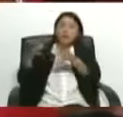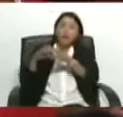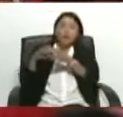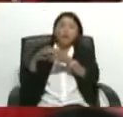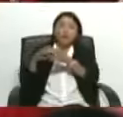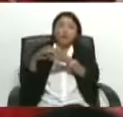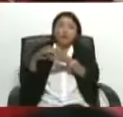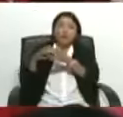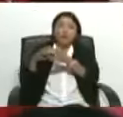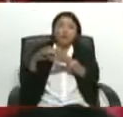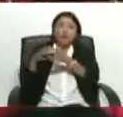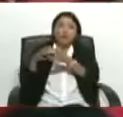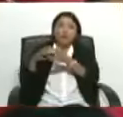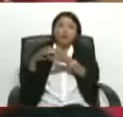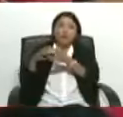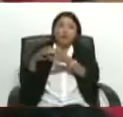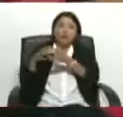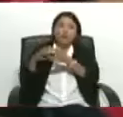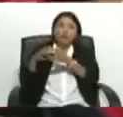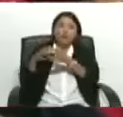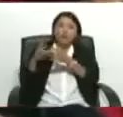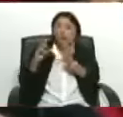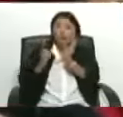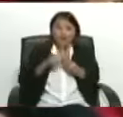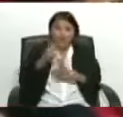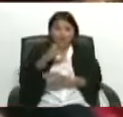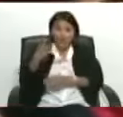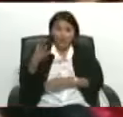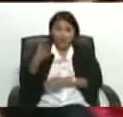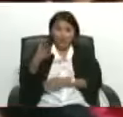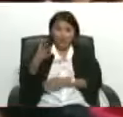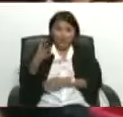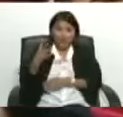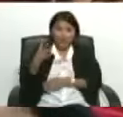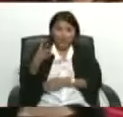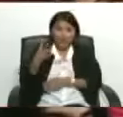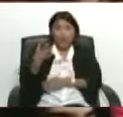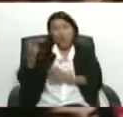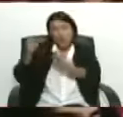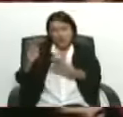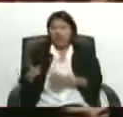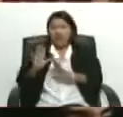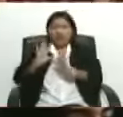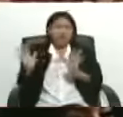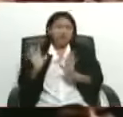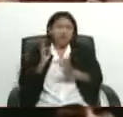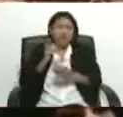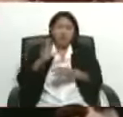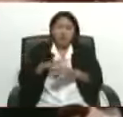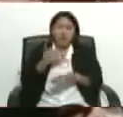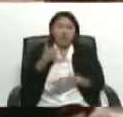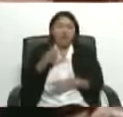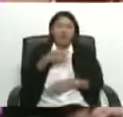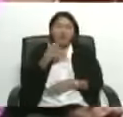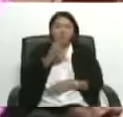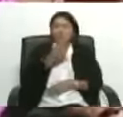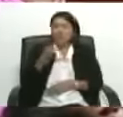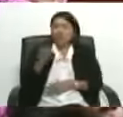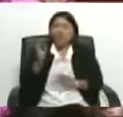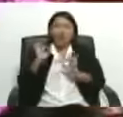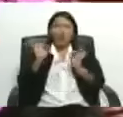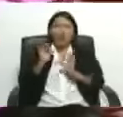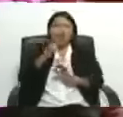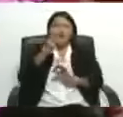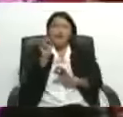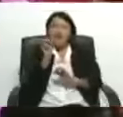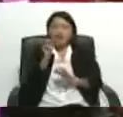que no está completa, no está completa. No la inventemos. No le inventemos nombre o no le inventemos número. No es